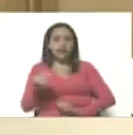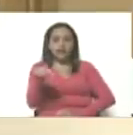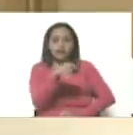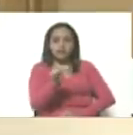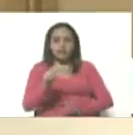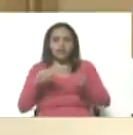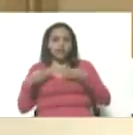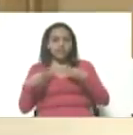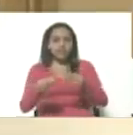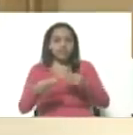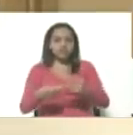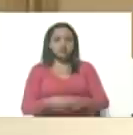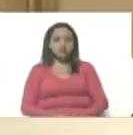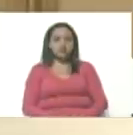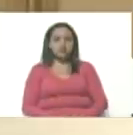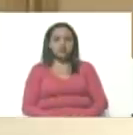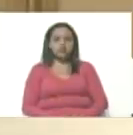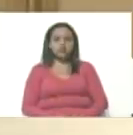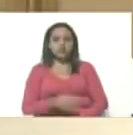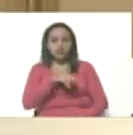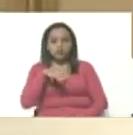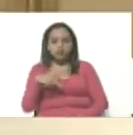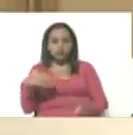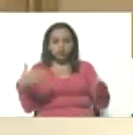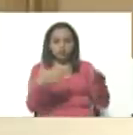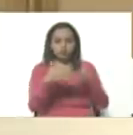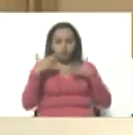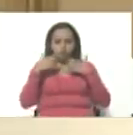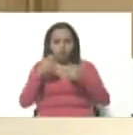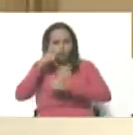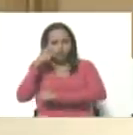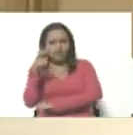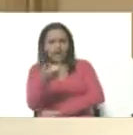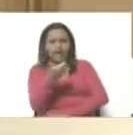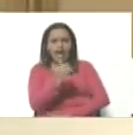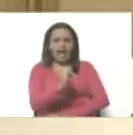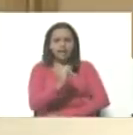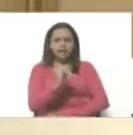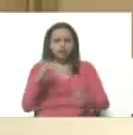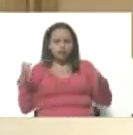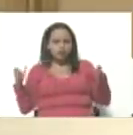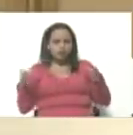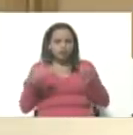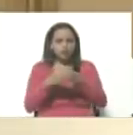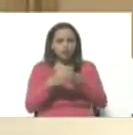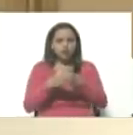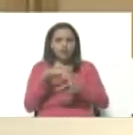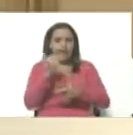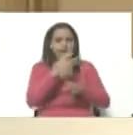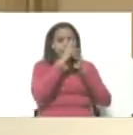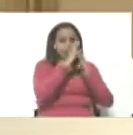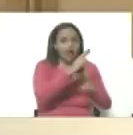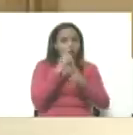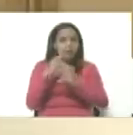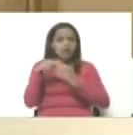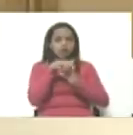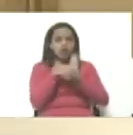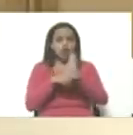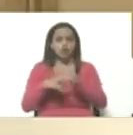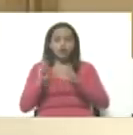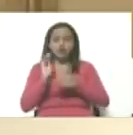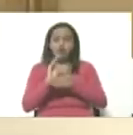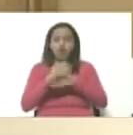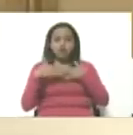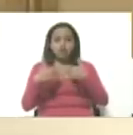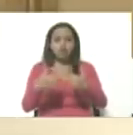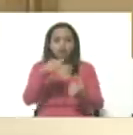de flexibilización, nuestros organismos de seguridad estarán concentrados en que se respeten los protocolos de bioseguridad en